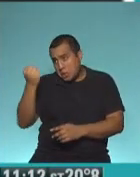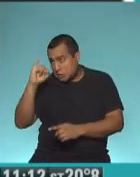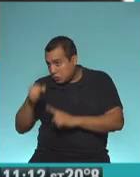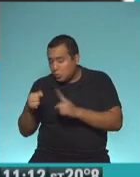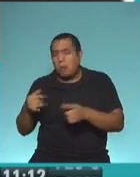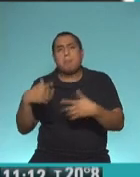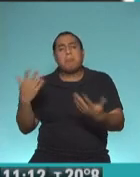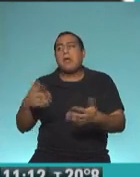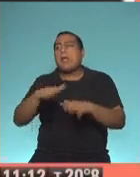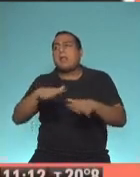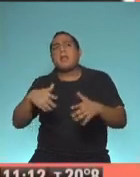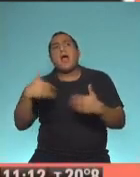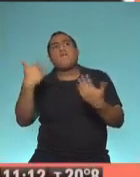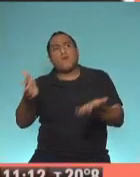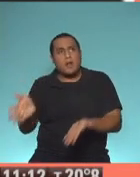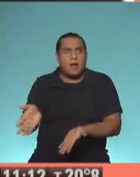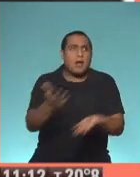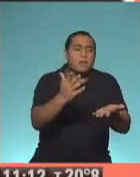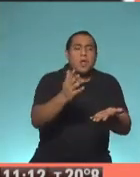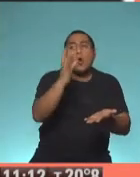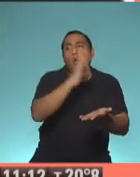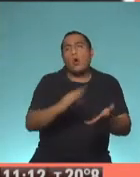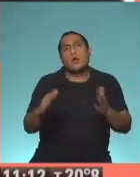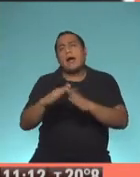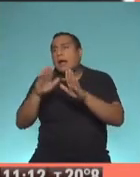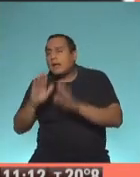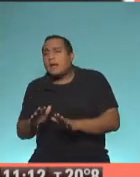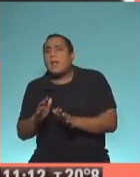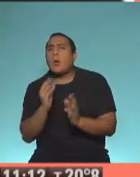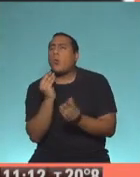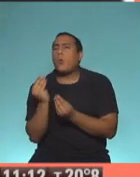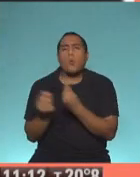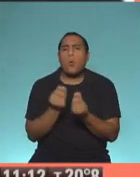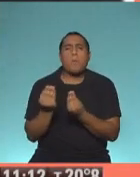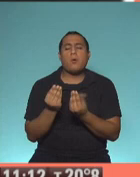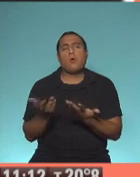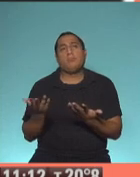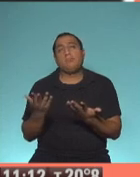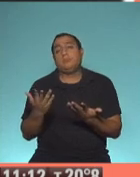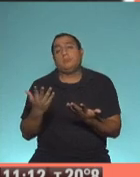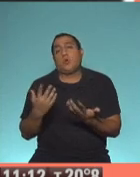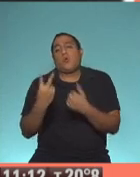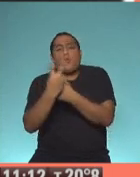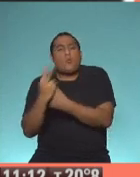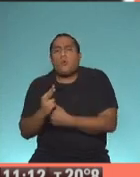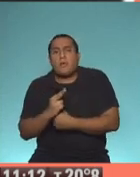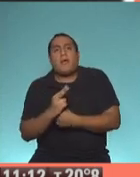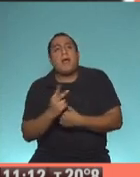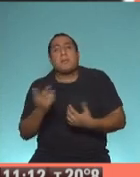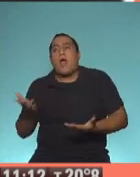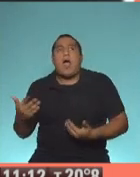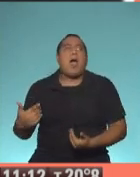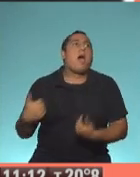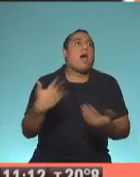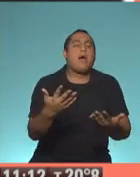de salidas de los chicos sí, salidas de los chicos no? ¿Cómo generamos un aislamiento preventivo sin exponerlos, pero